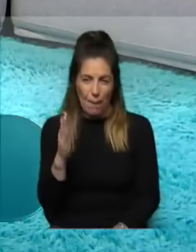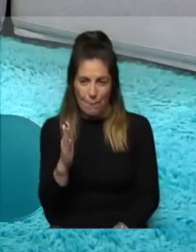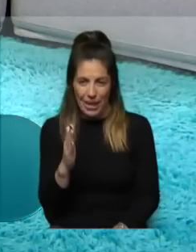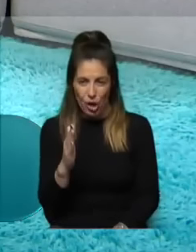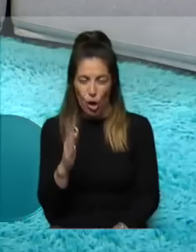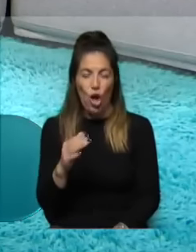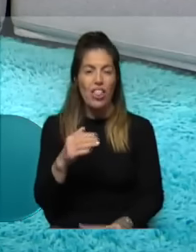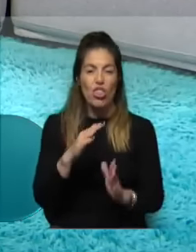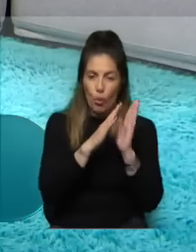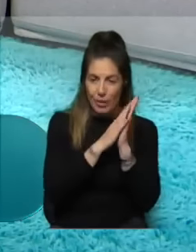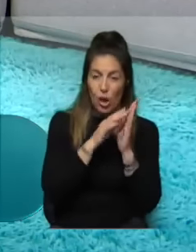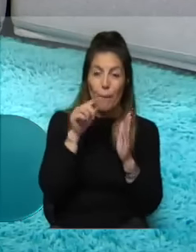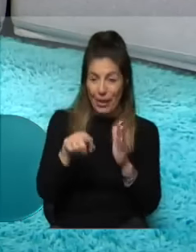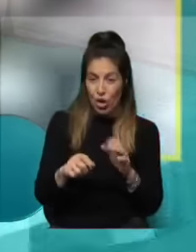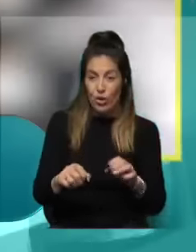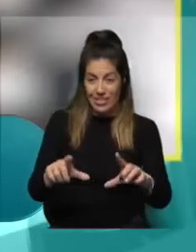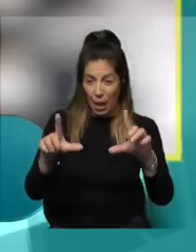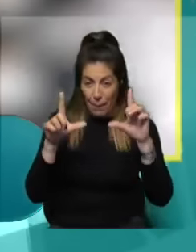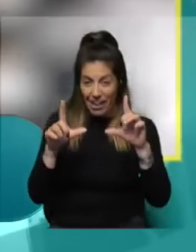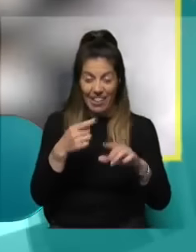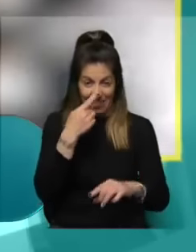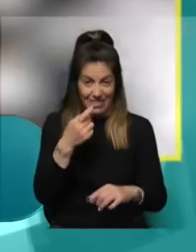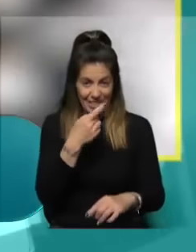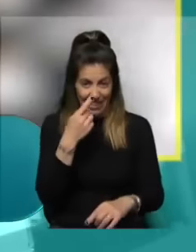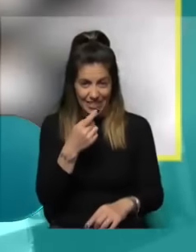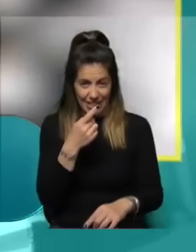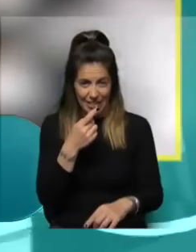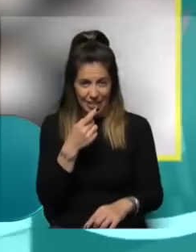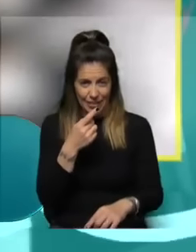pero esa imagen es interesante, si podemos volver a ella.